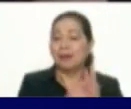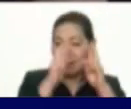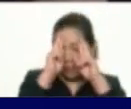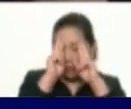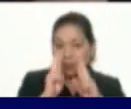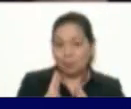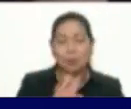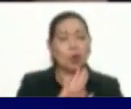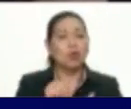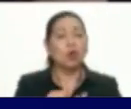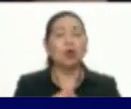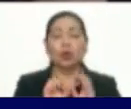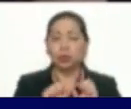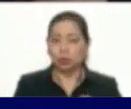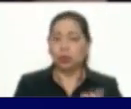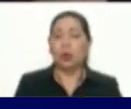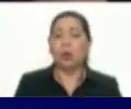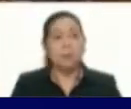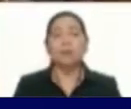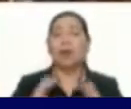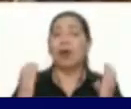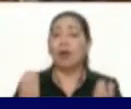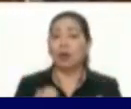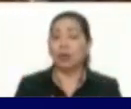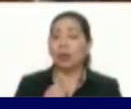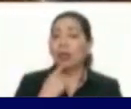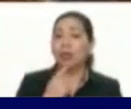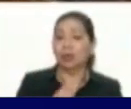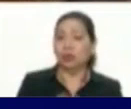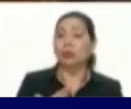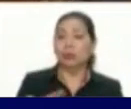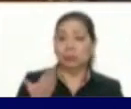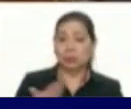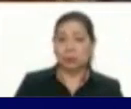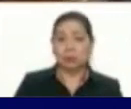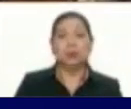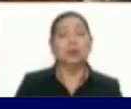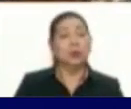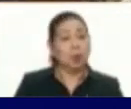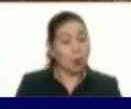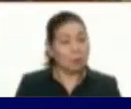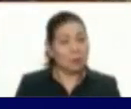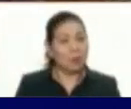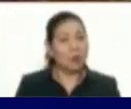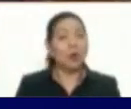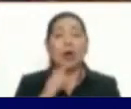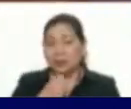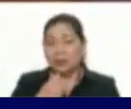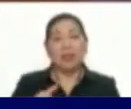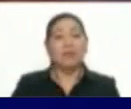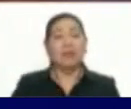respetando todas las garantías del debido proceso. El Congreso informó que la denuncia ya fue derivada a